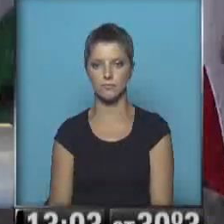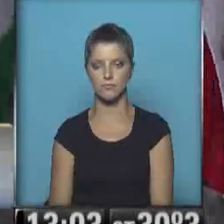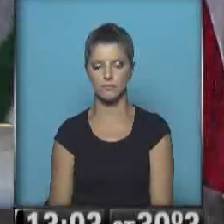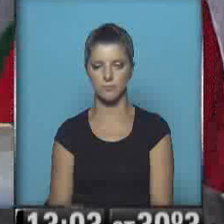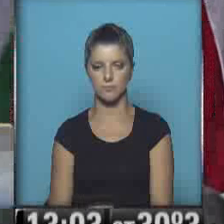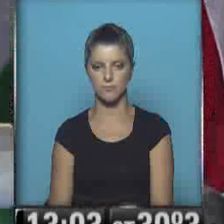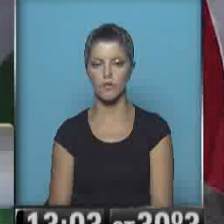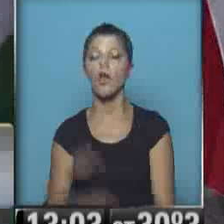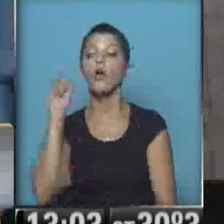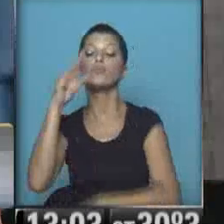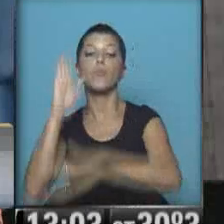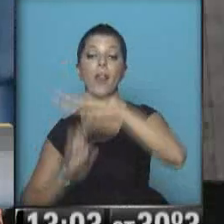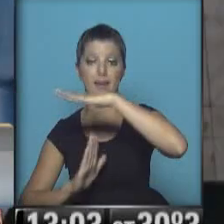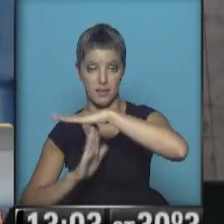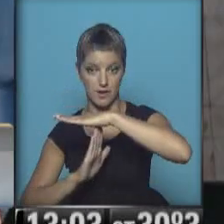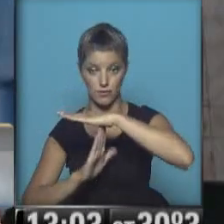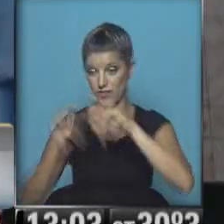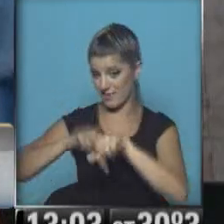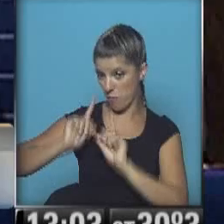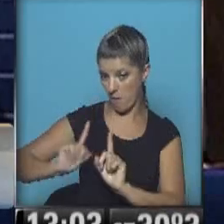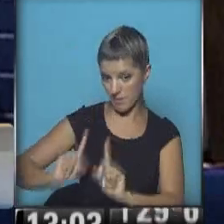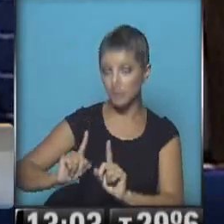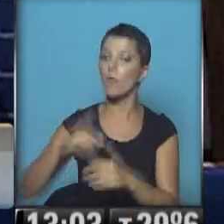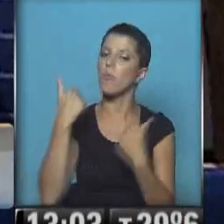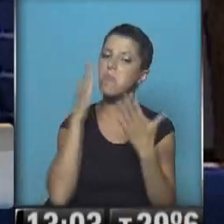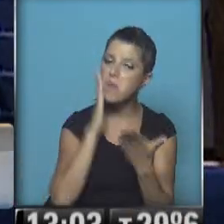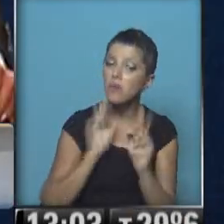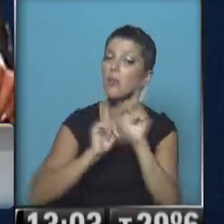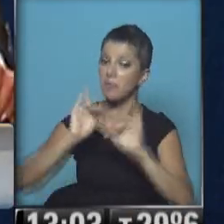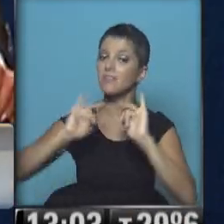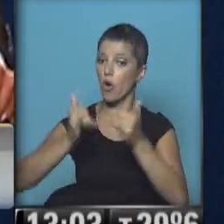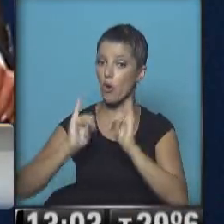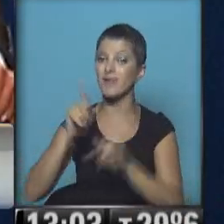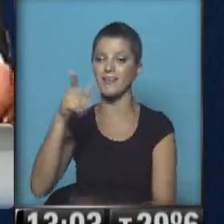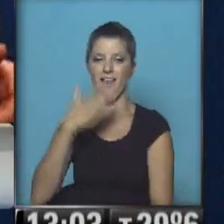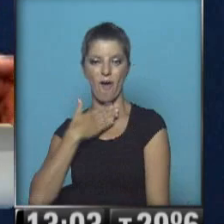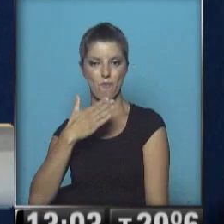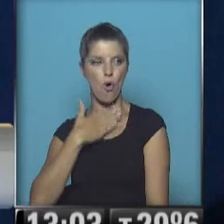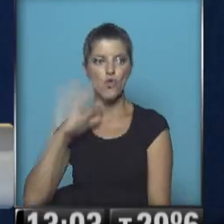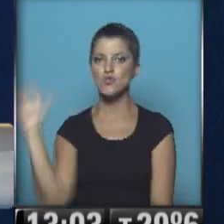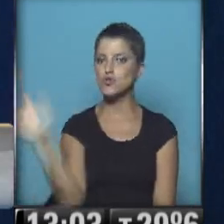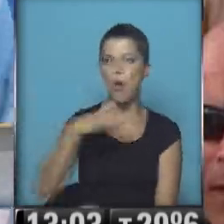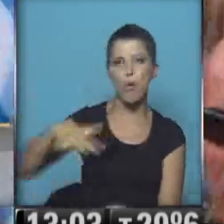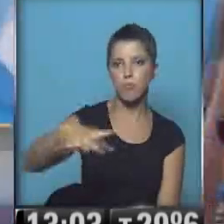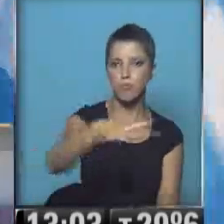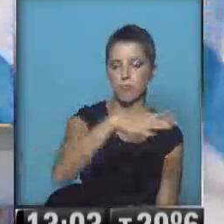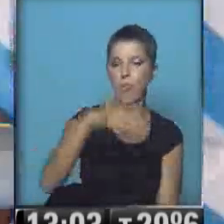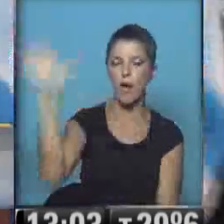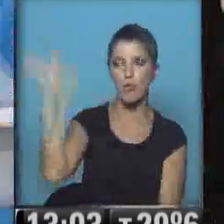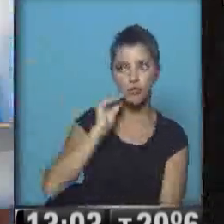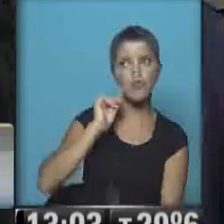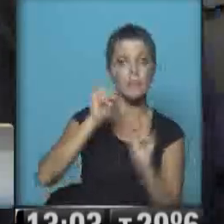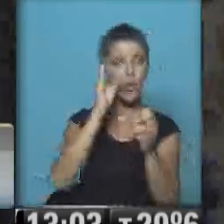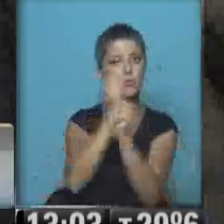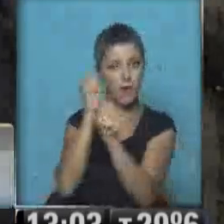Sus referentes son contemporáneos, amables y muchas veces jóvenes, y su voz es escuchada también en los medios obreros y entre